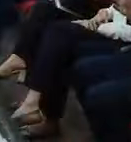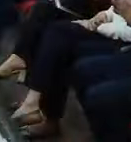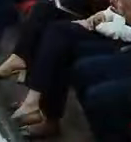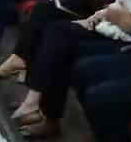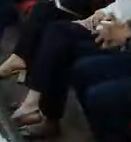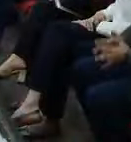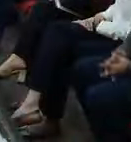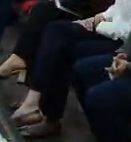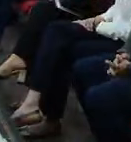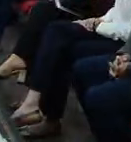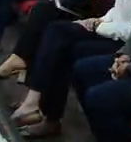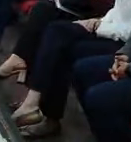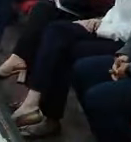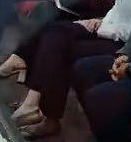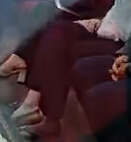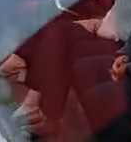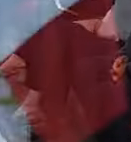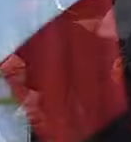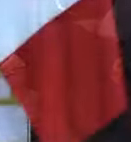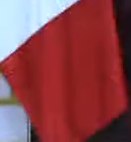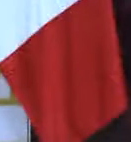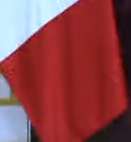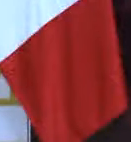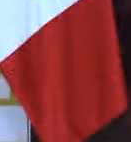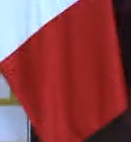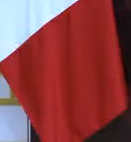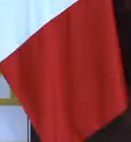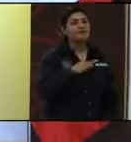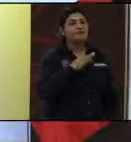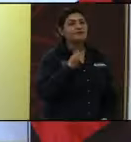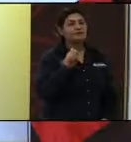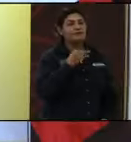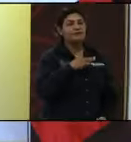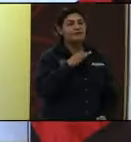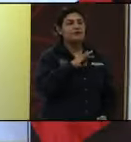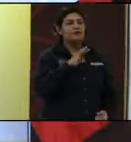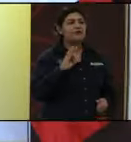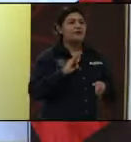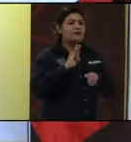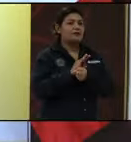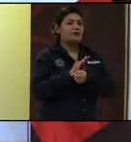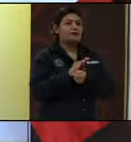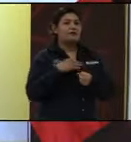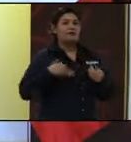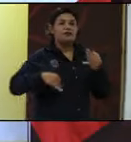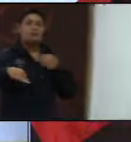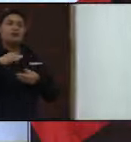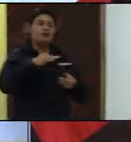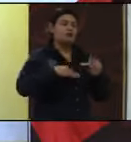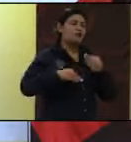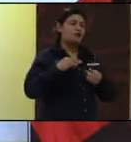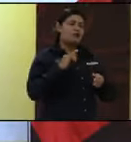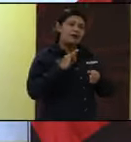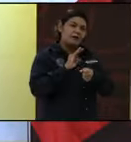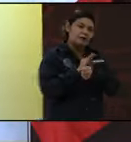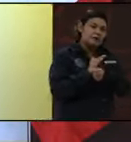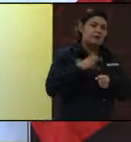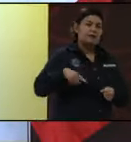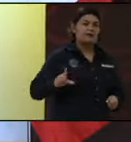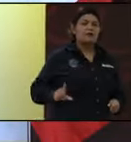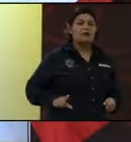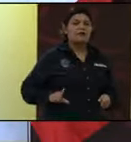Yo por eso estoy feliz, estoy feliz porque tenemos el respaldo de todo el respaldo del señor gobernador